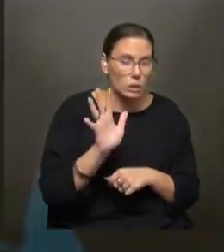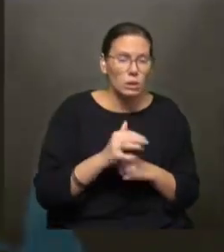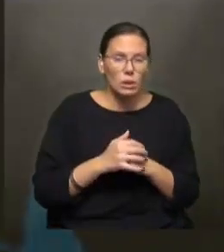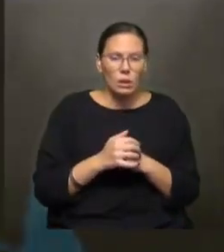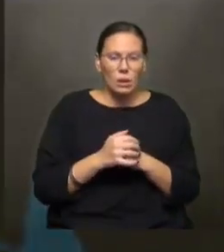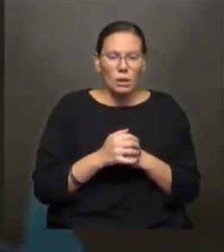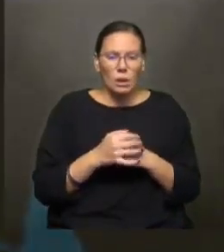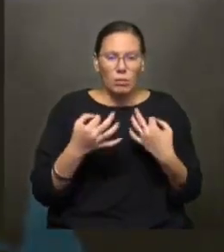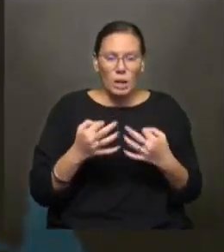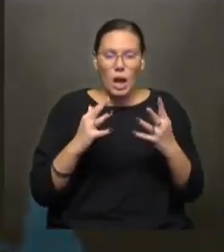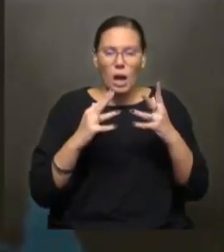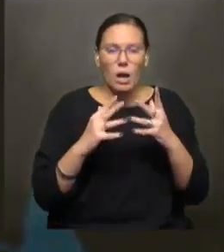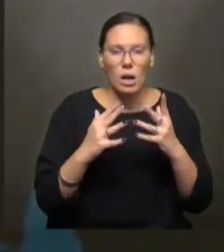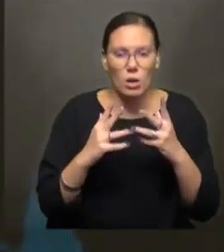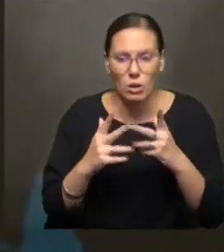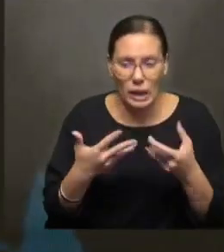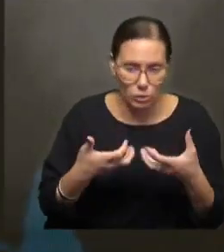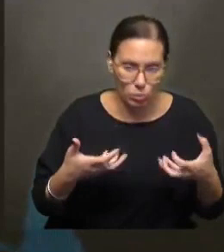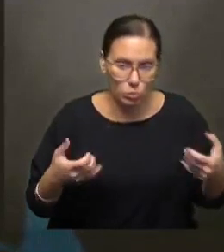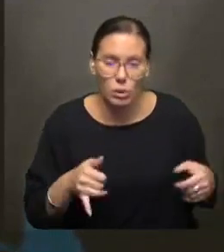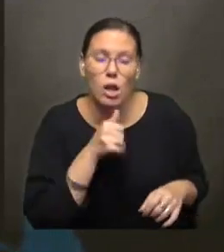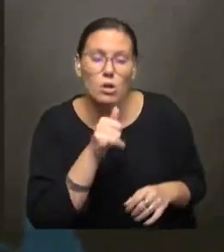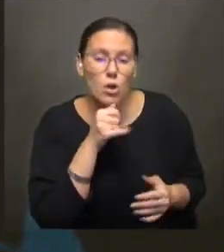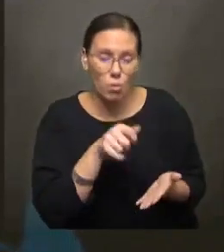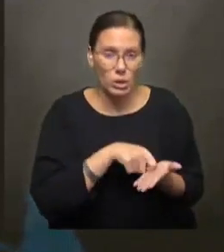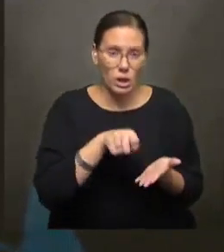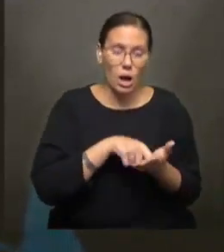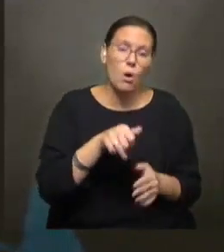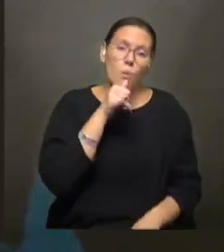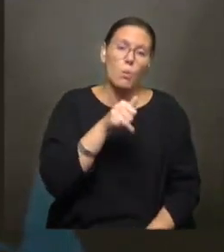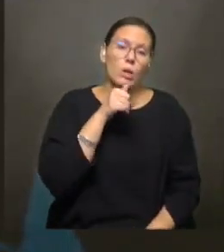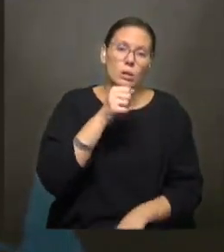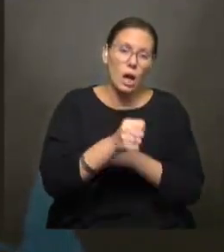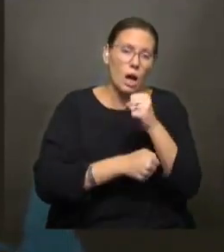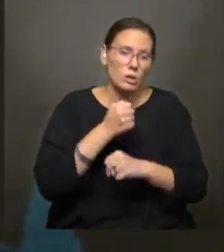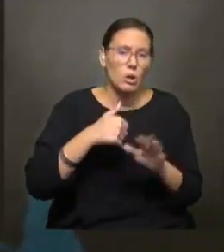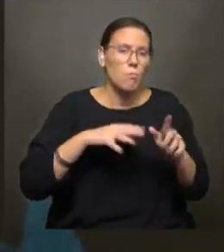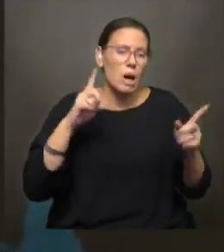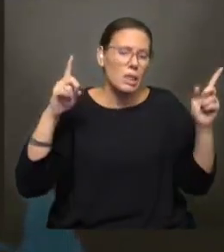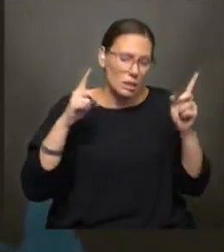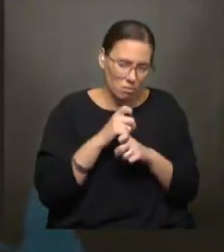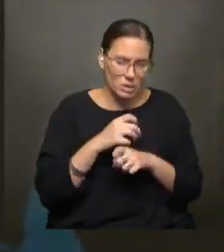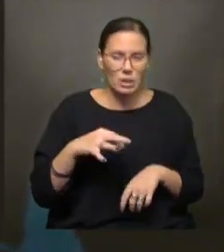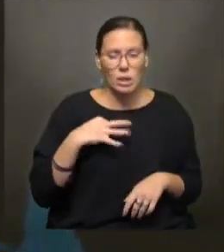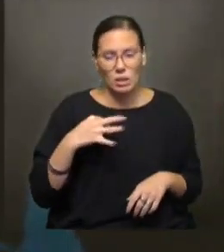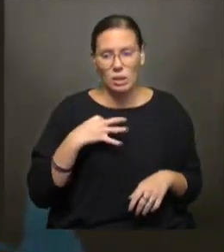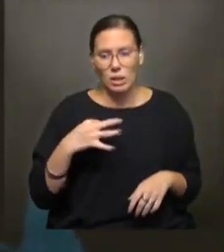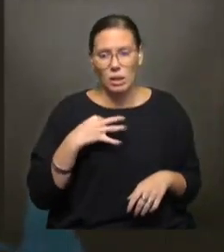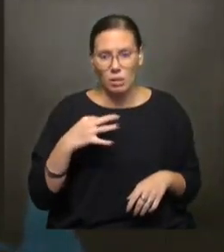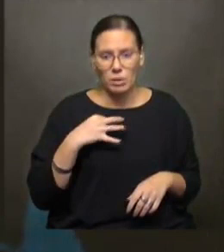en realidad la estructura de la novela tal como tú lo decís cuenta quizás los años más complicados de la vida de